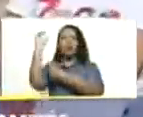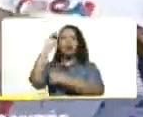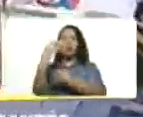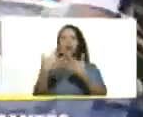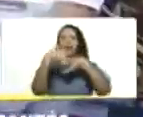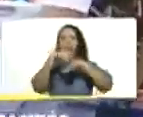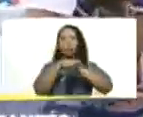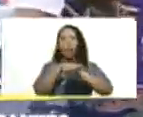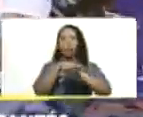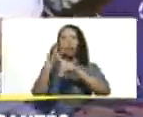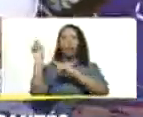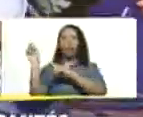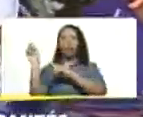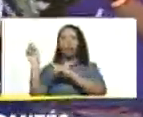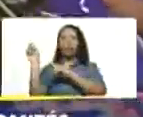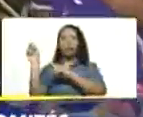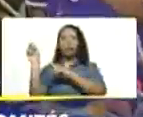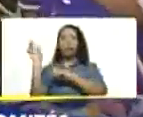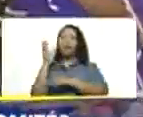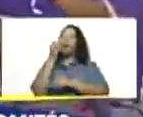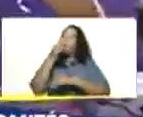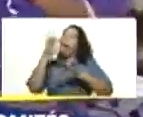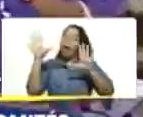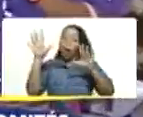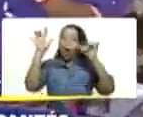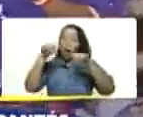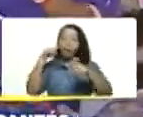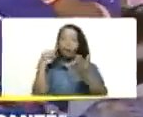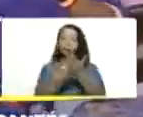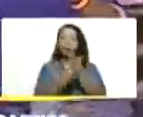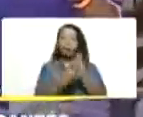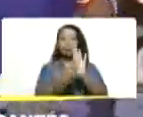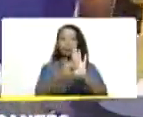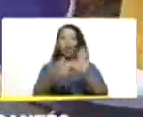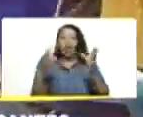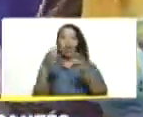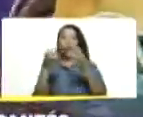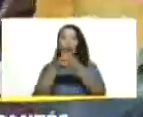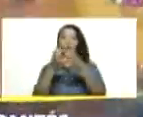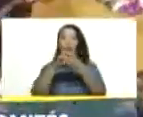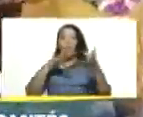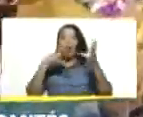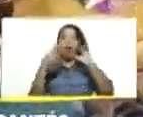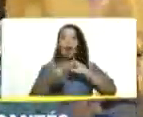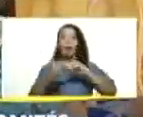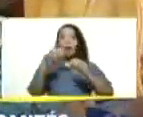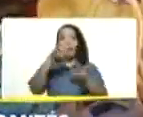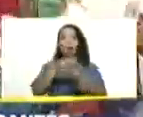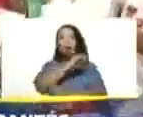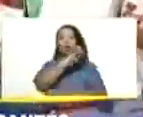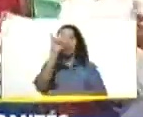incorporado. Aquí vemos, bueno, los que se encuentran los comités locales del estado